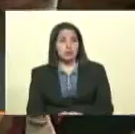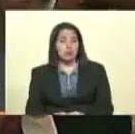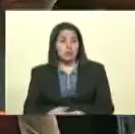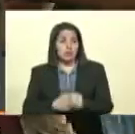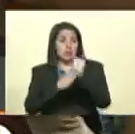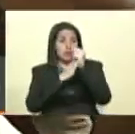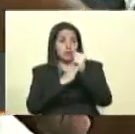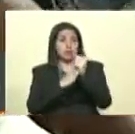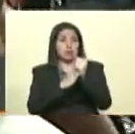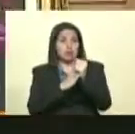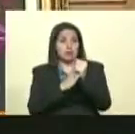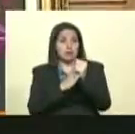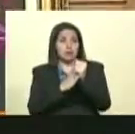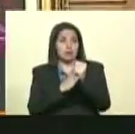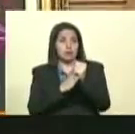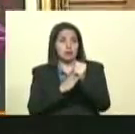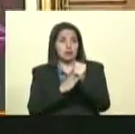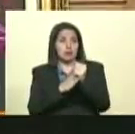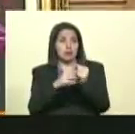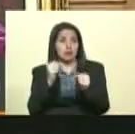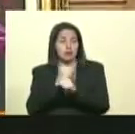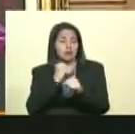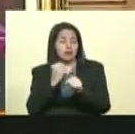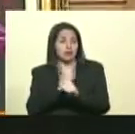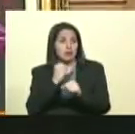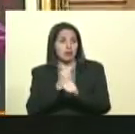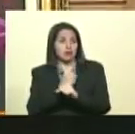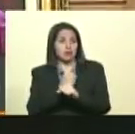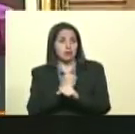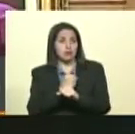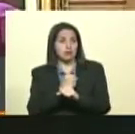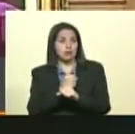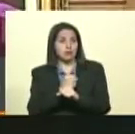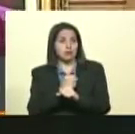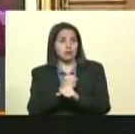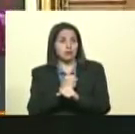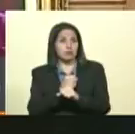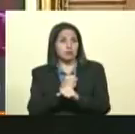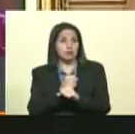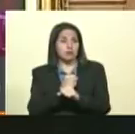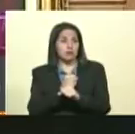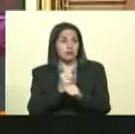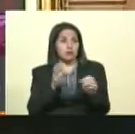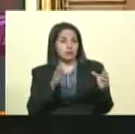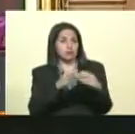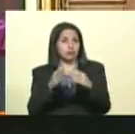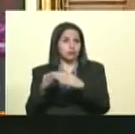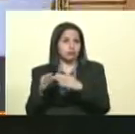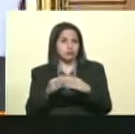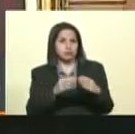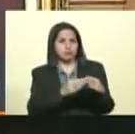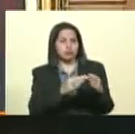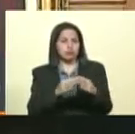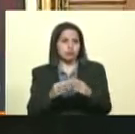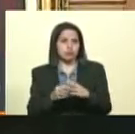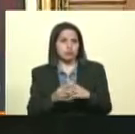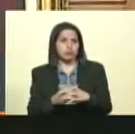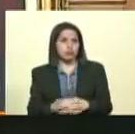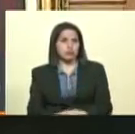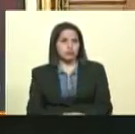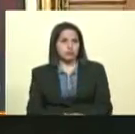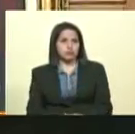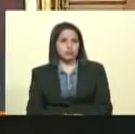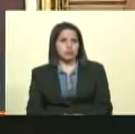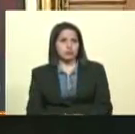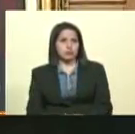Dirigentas sindicales, también compañeros, dirigentes de todos los sindicatos, ¿no? A este muchachito